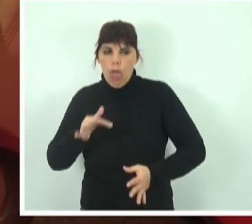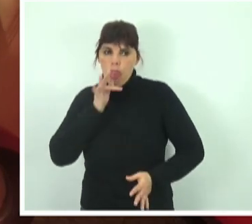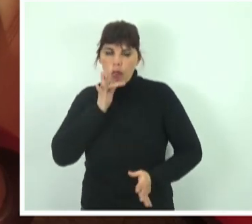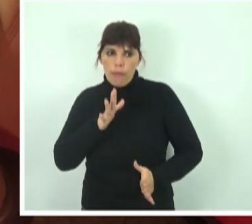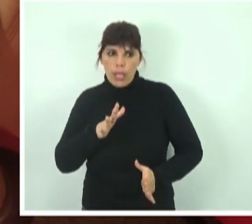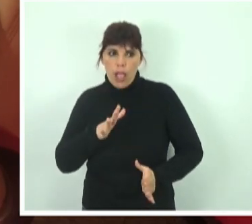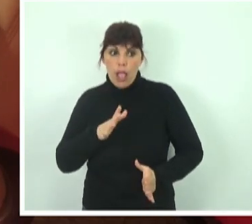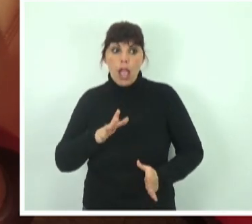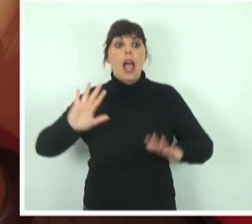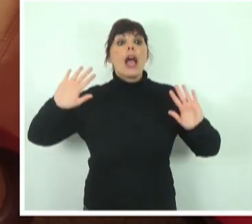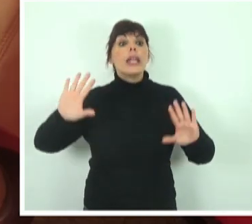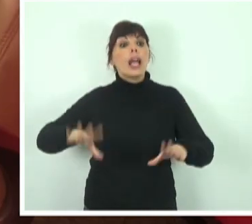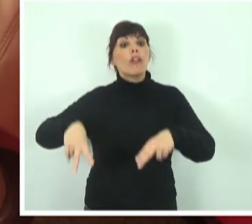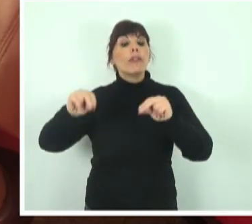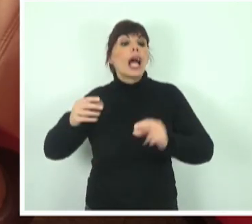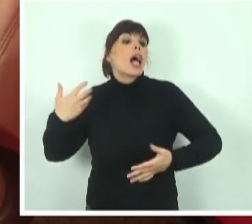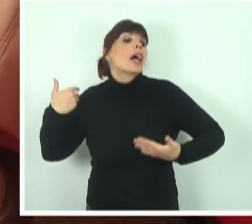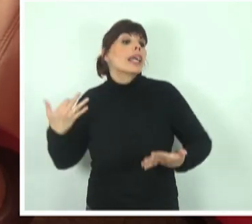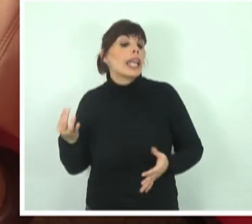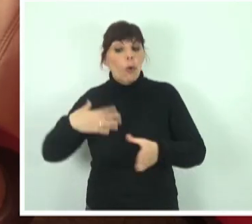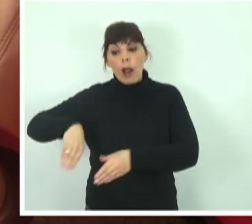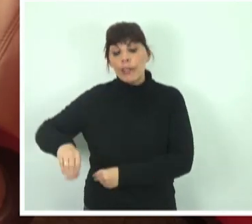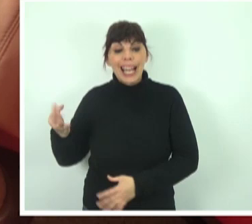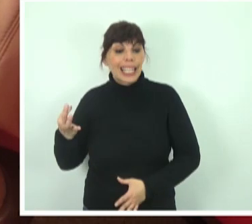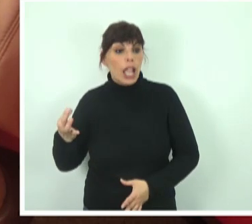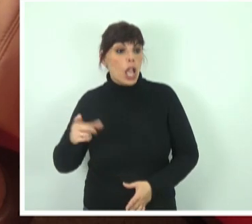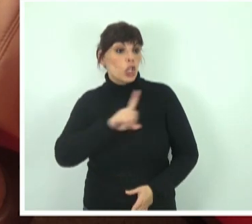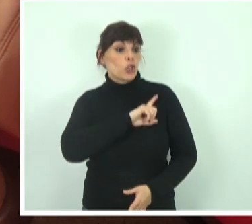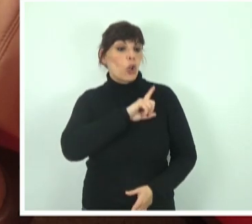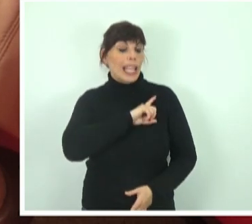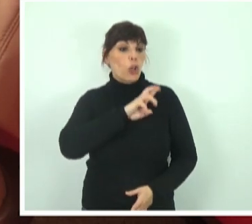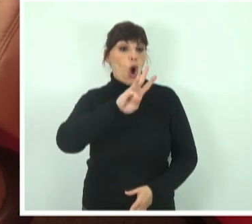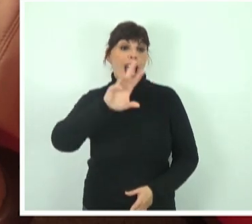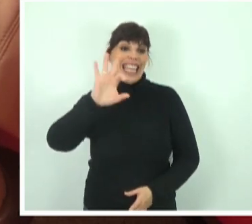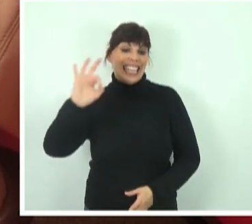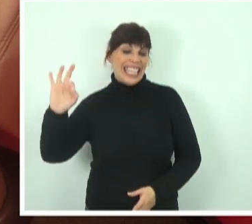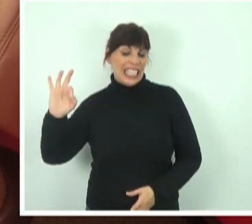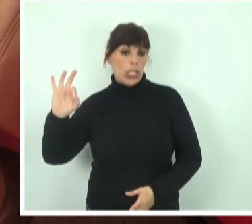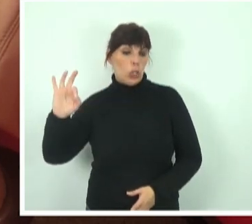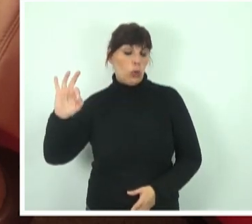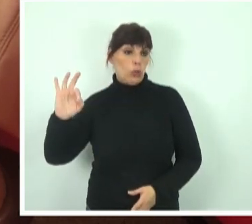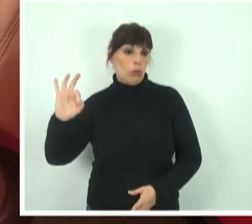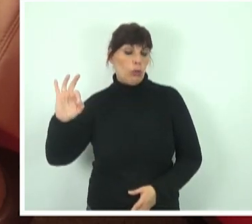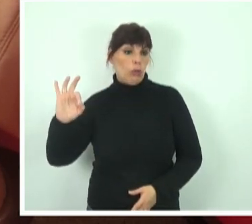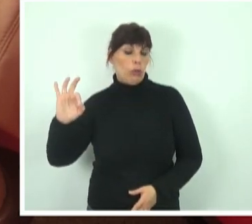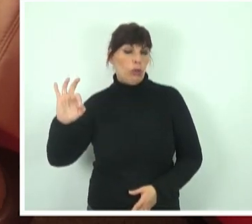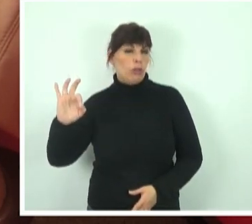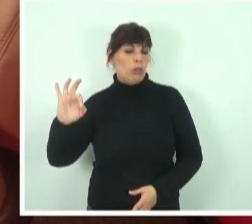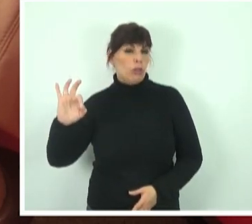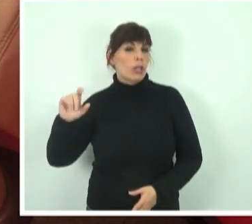300 soldados. De los 32.300, desde siempre fueron unos pocos que ganan la